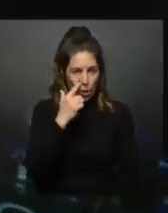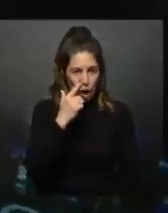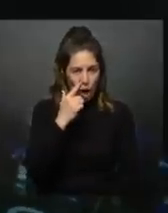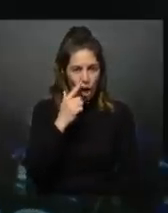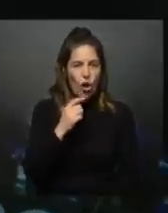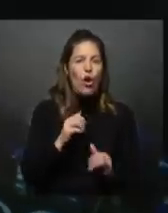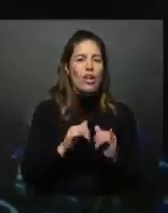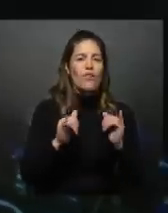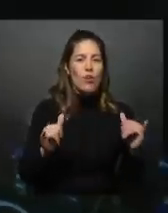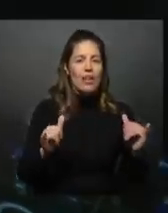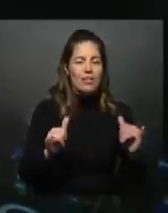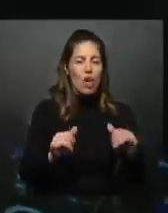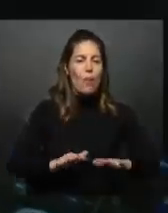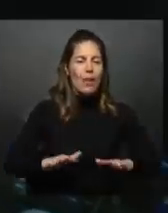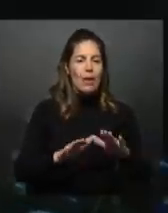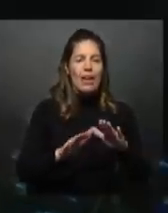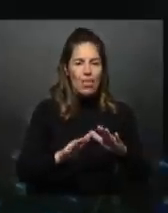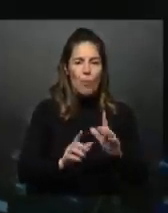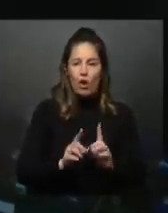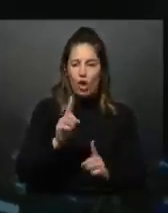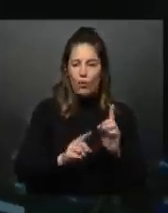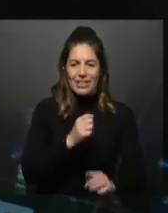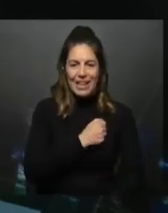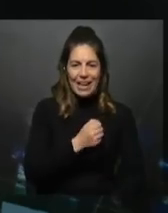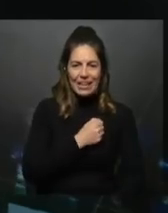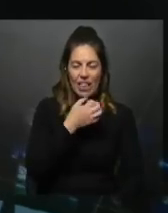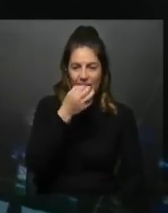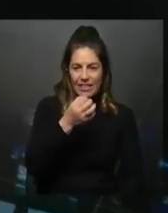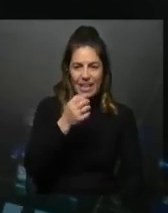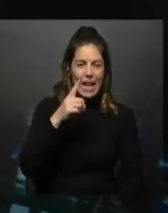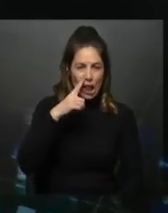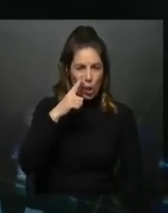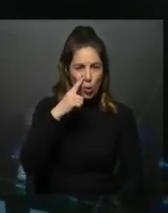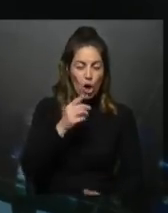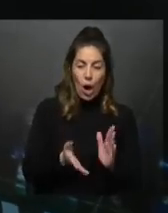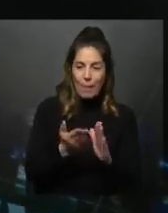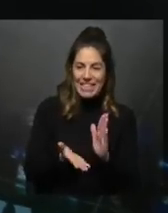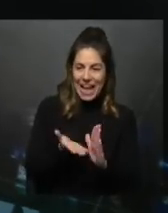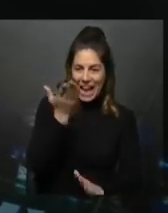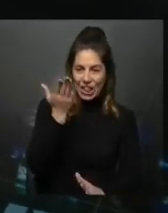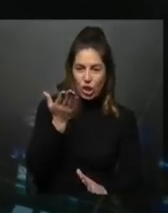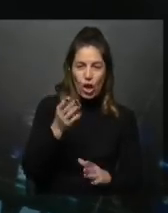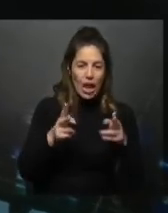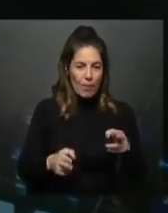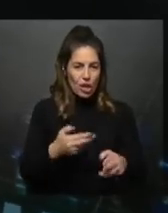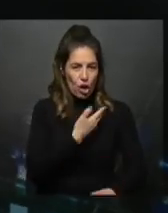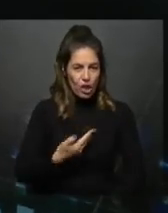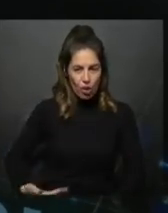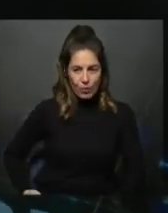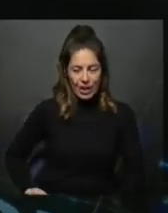había señalado que ese mes el de junio era el más alto en el período de gobierno actual presidido por Luis la calle